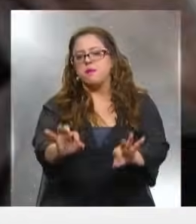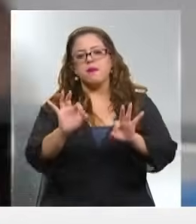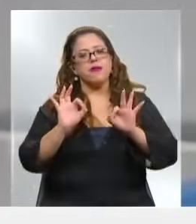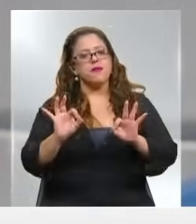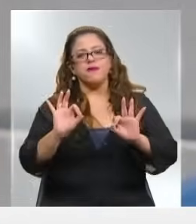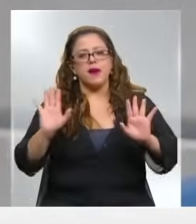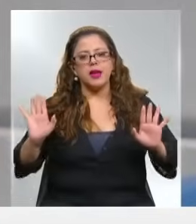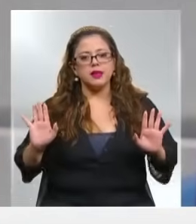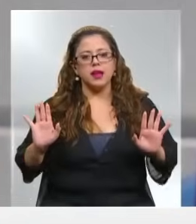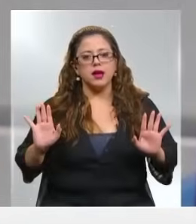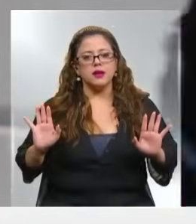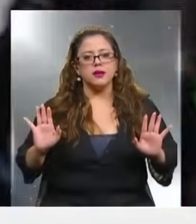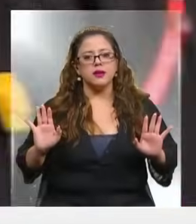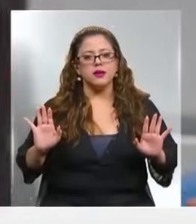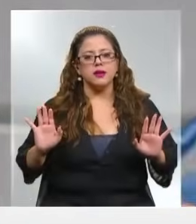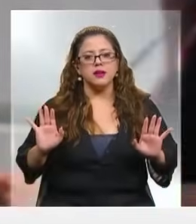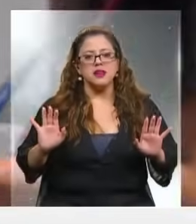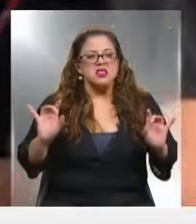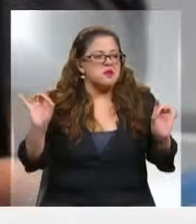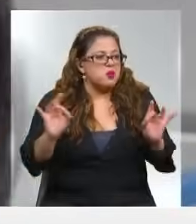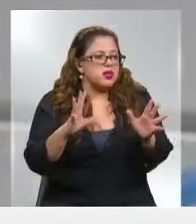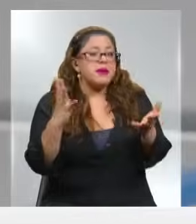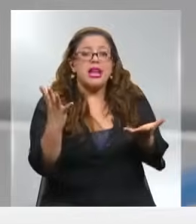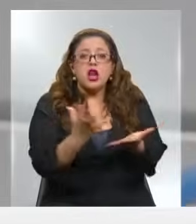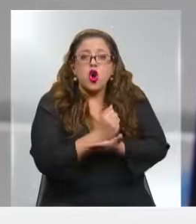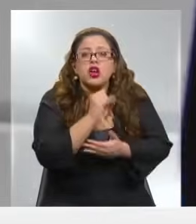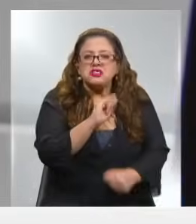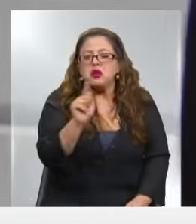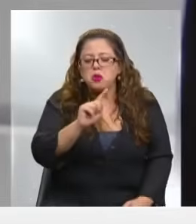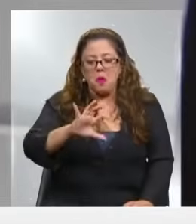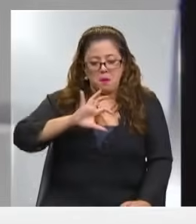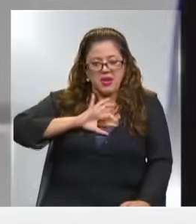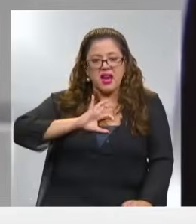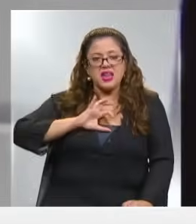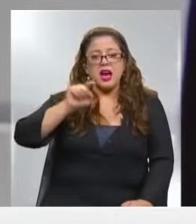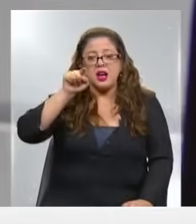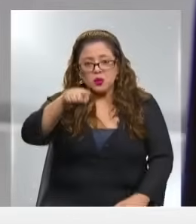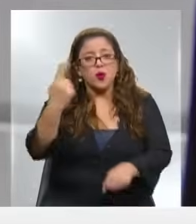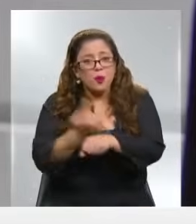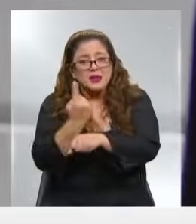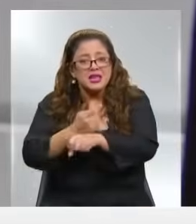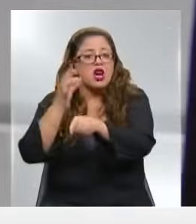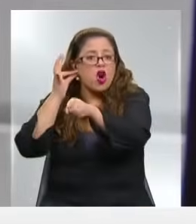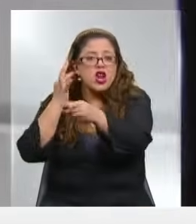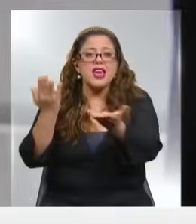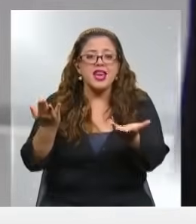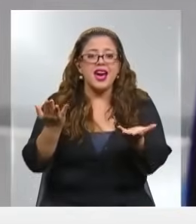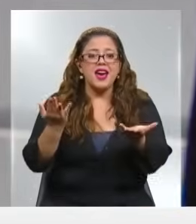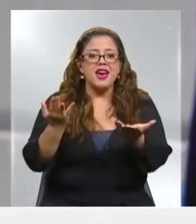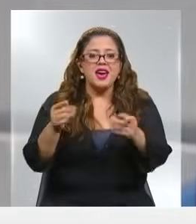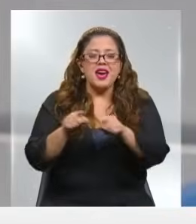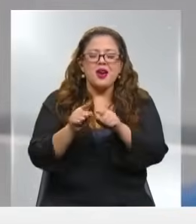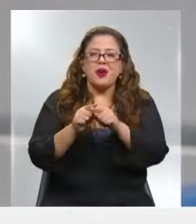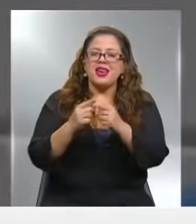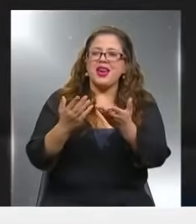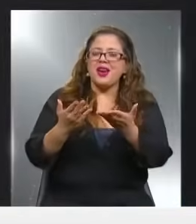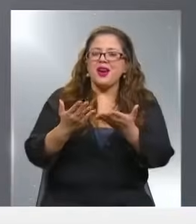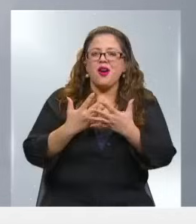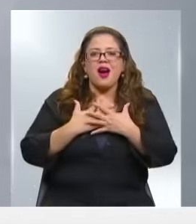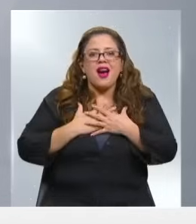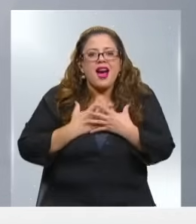que pueda aportar si logra una medalla o no, tú hablaste con ella y tiene esa cosa que uno como que la